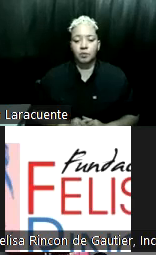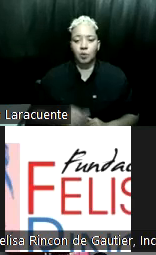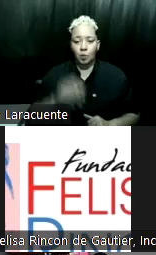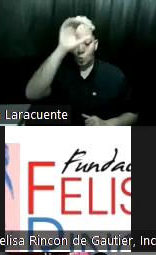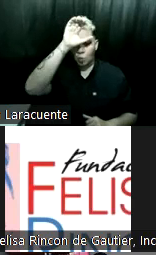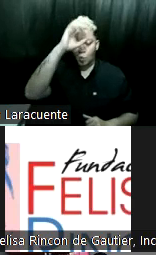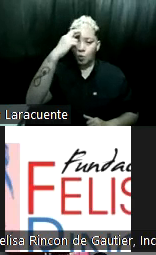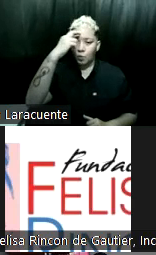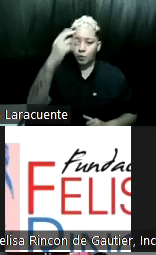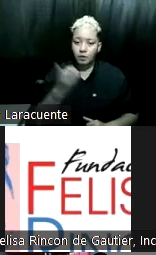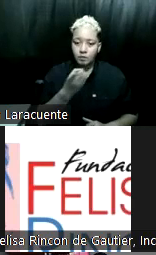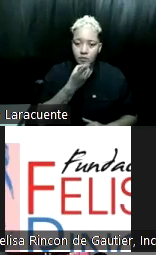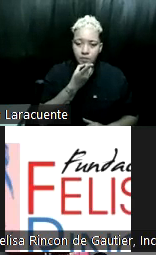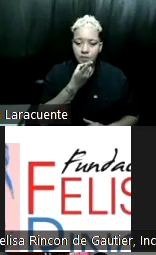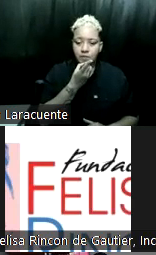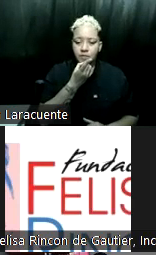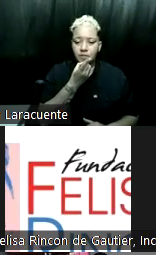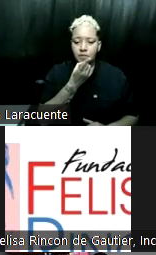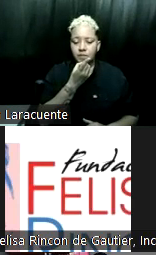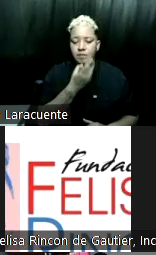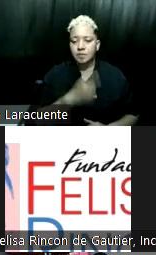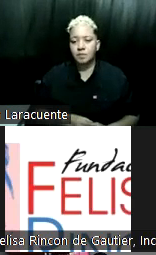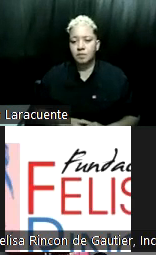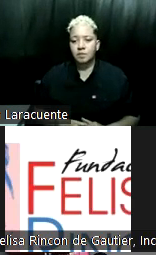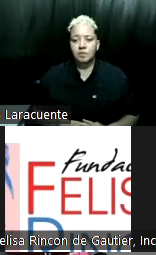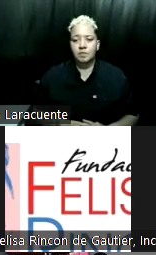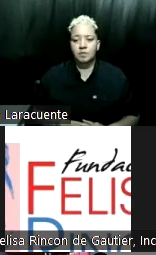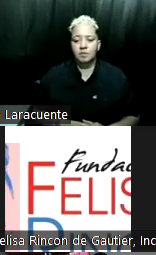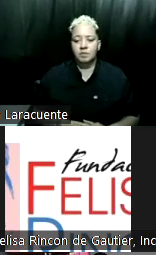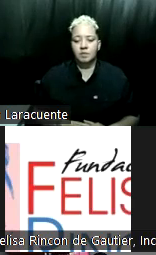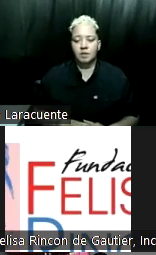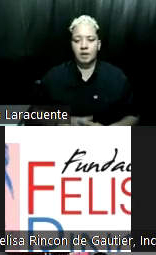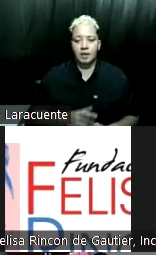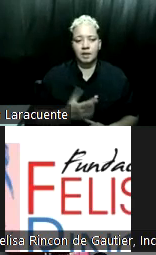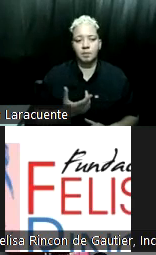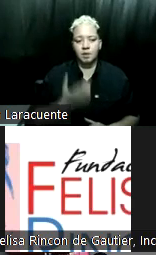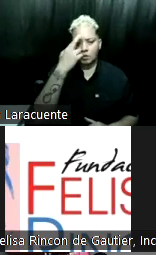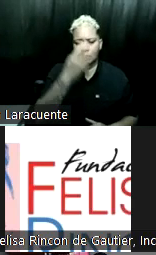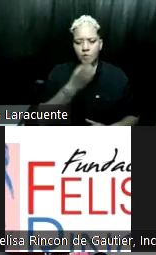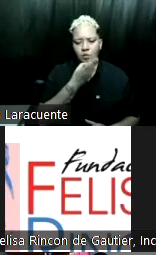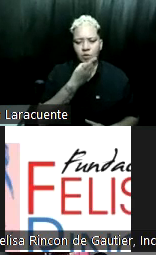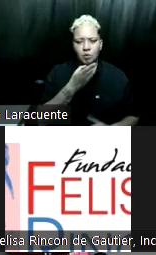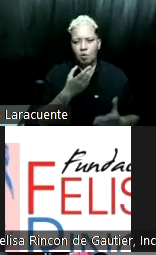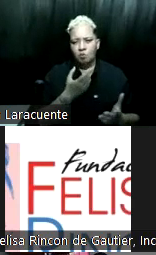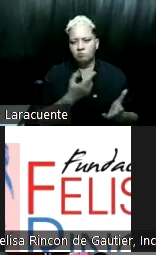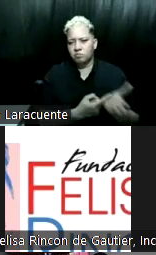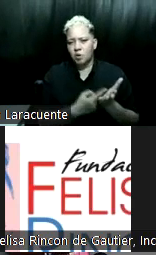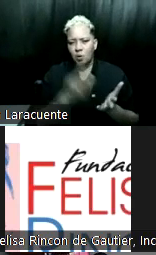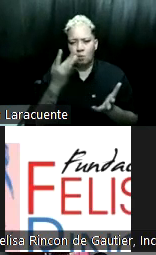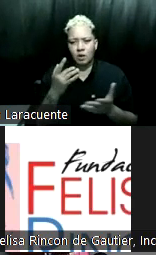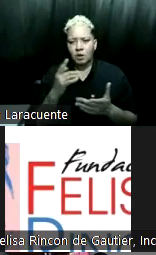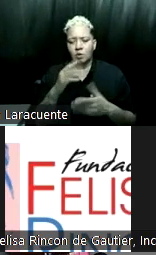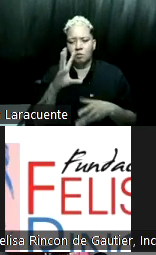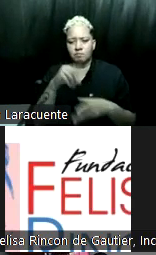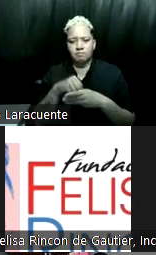República Dominicana, eh, y República Dominicana pues no lo tocó mucho porque no estuvo en Mundo Básquet,